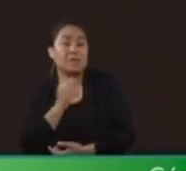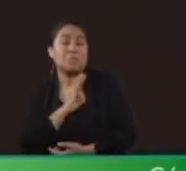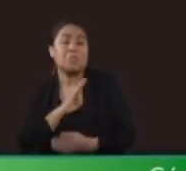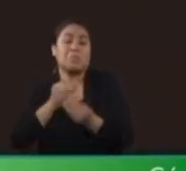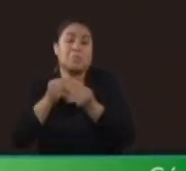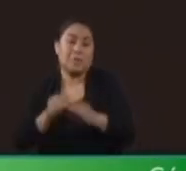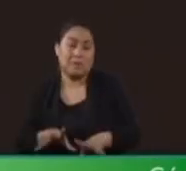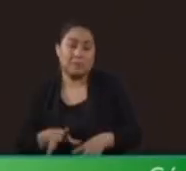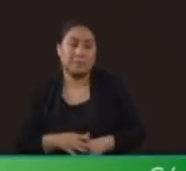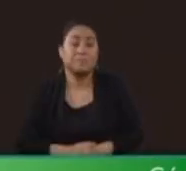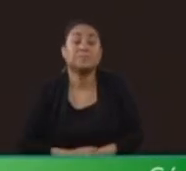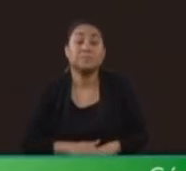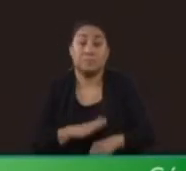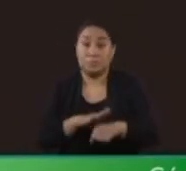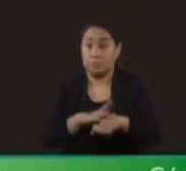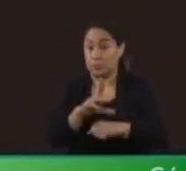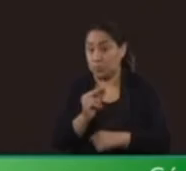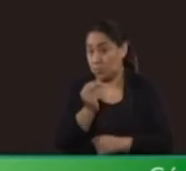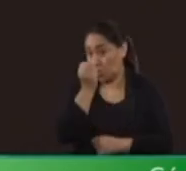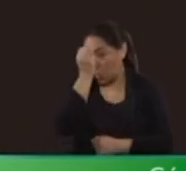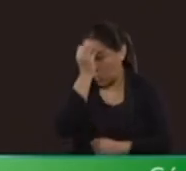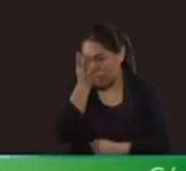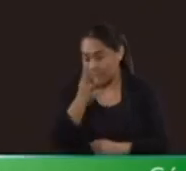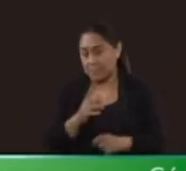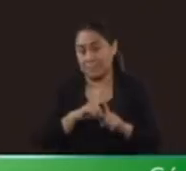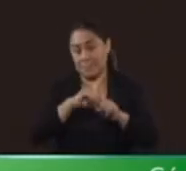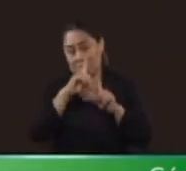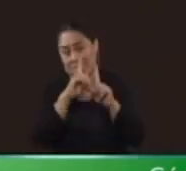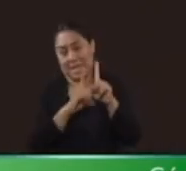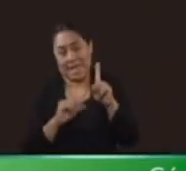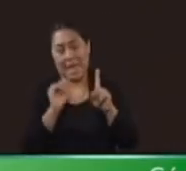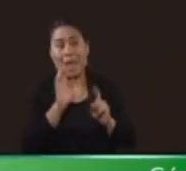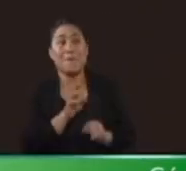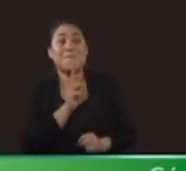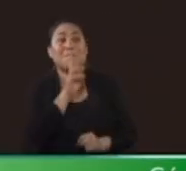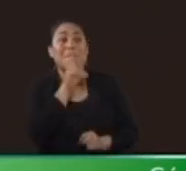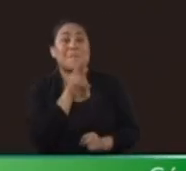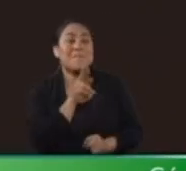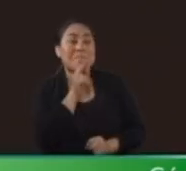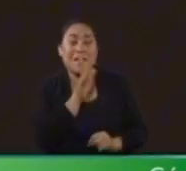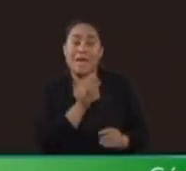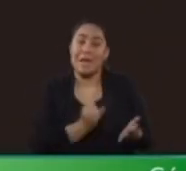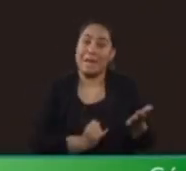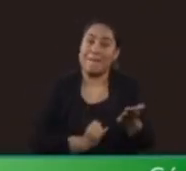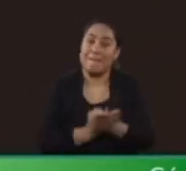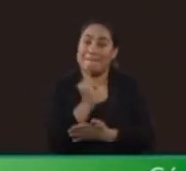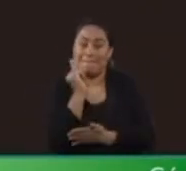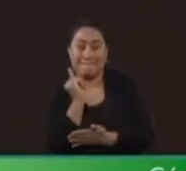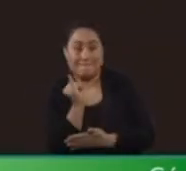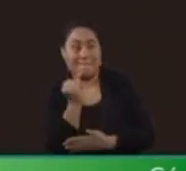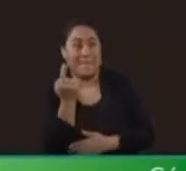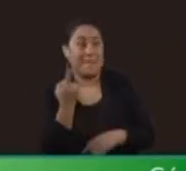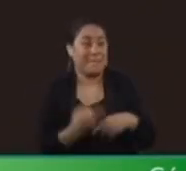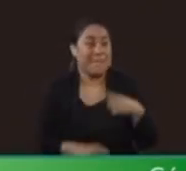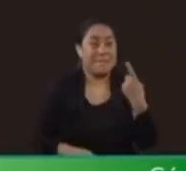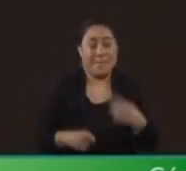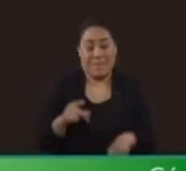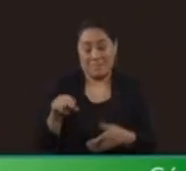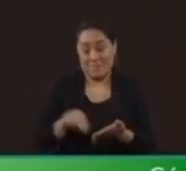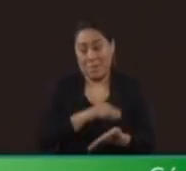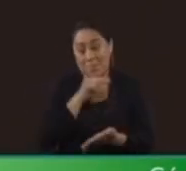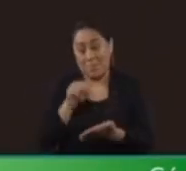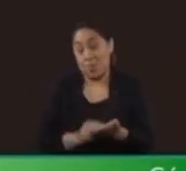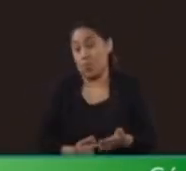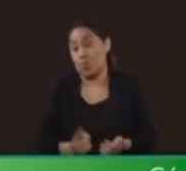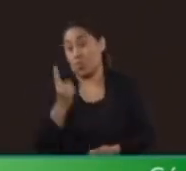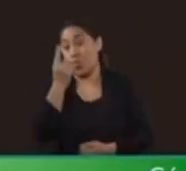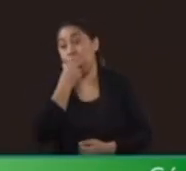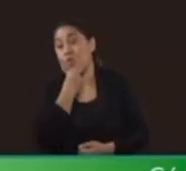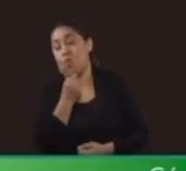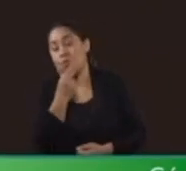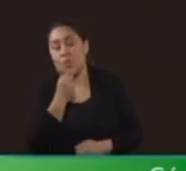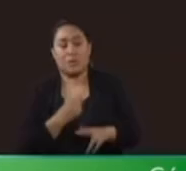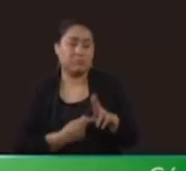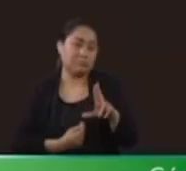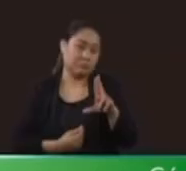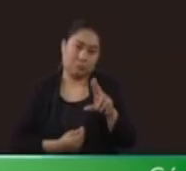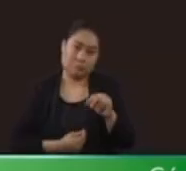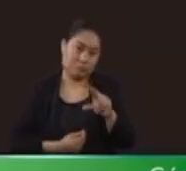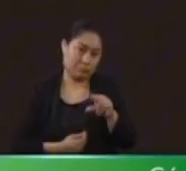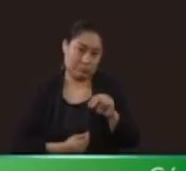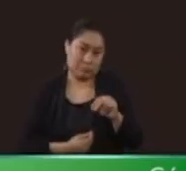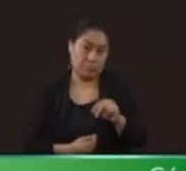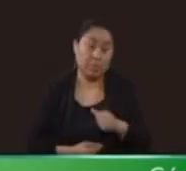mejor de este país no se construyó a través de plumazo ni es la voluntad de un solo hombre ustedes que se